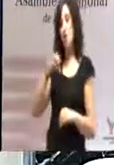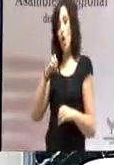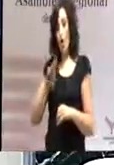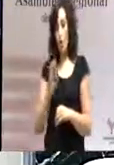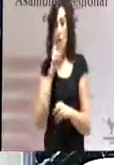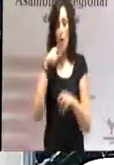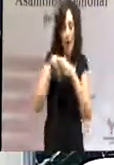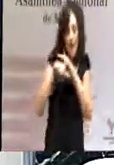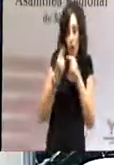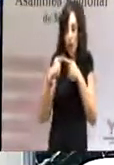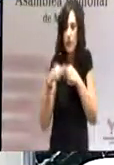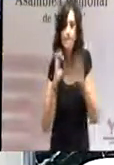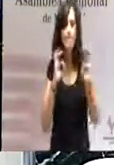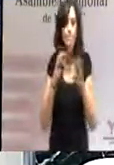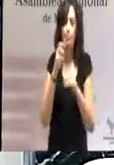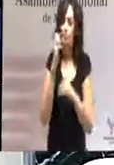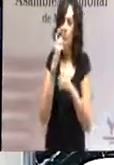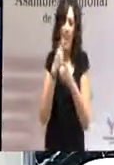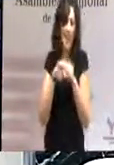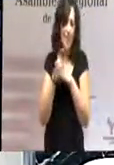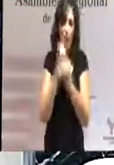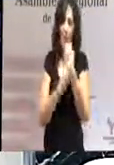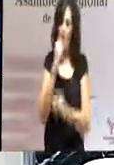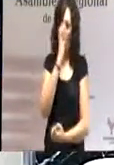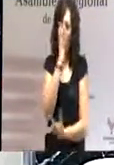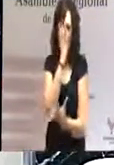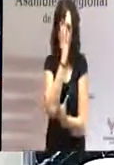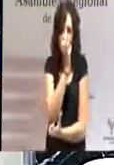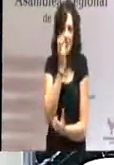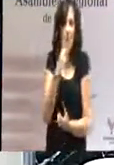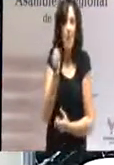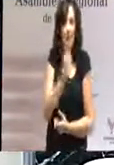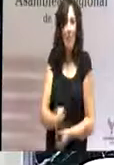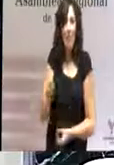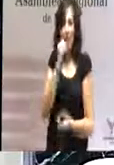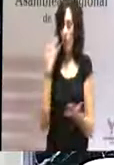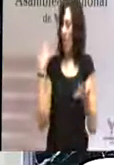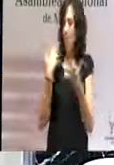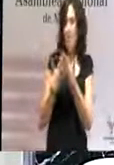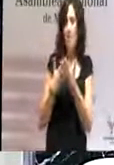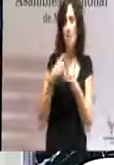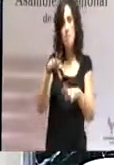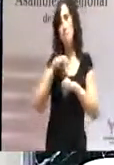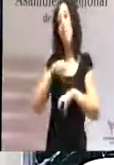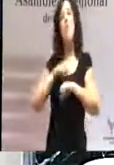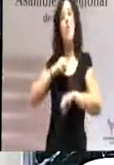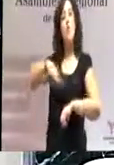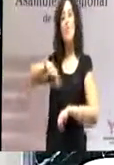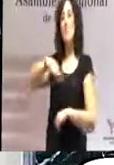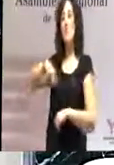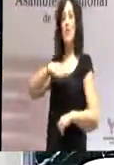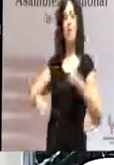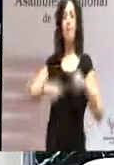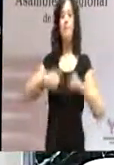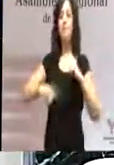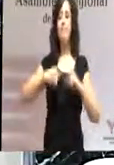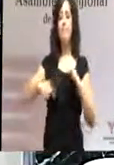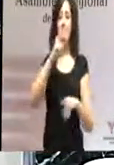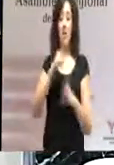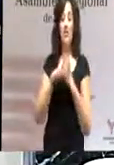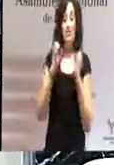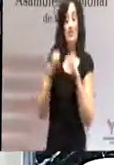de una gestión económica nefasta desarrollada a lo largo de 20 años de poder omnímodo y de combinaciones ganadoras entre el